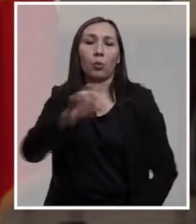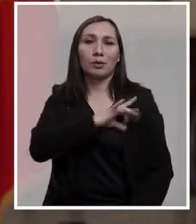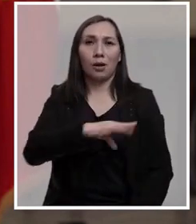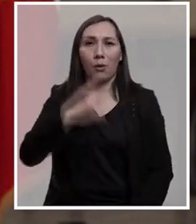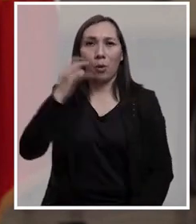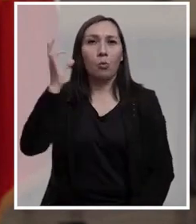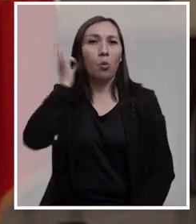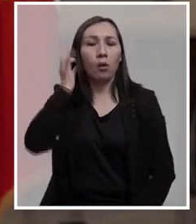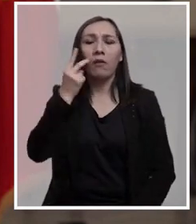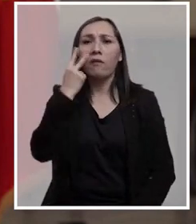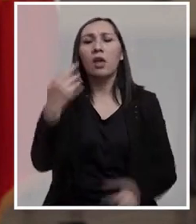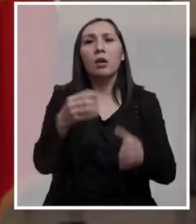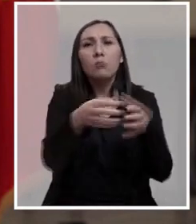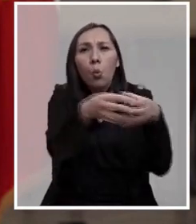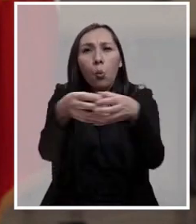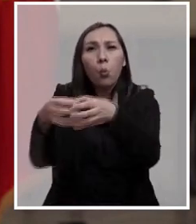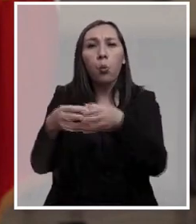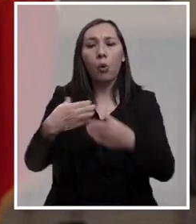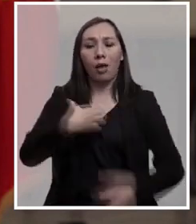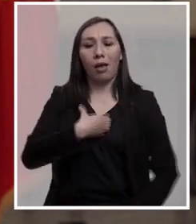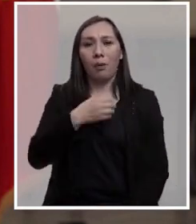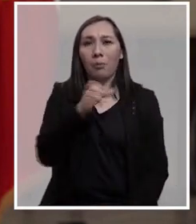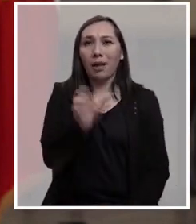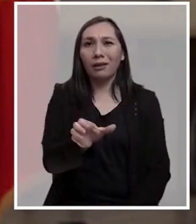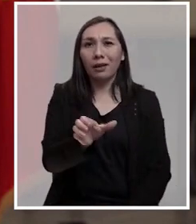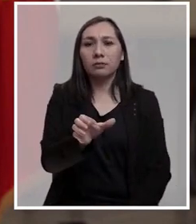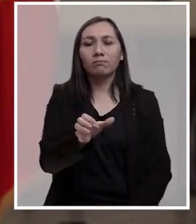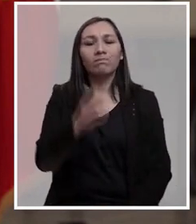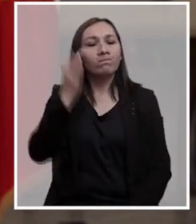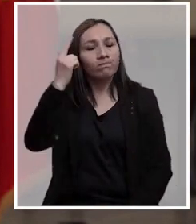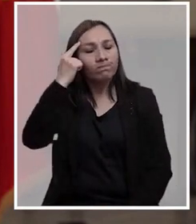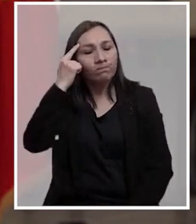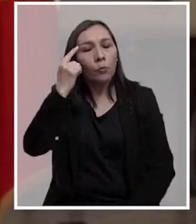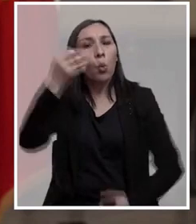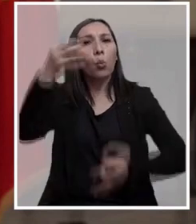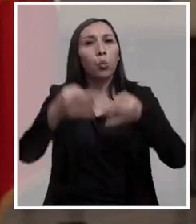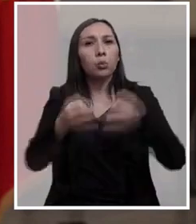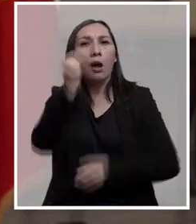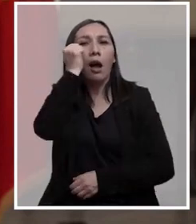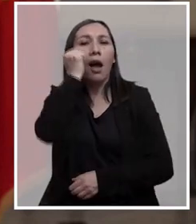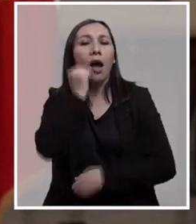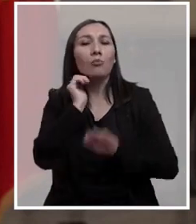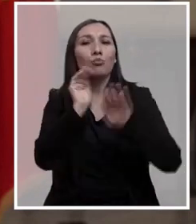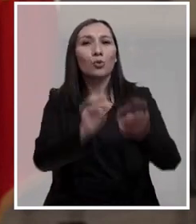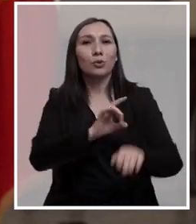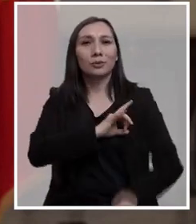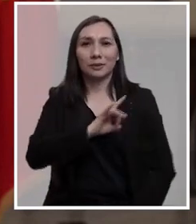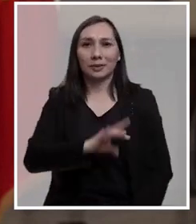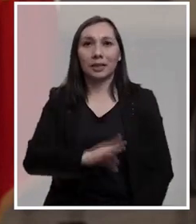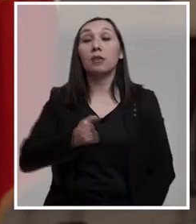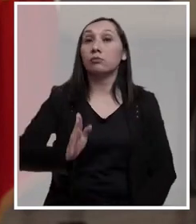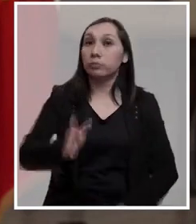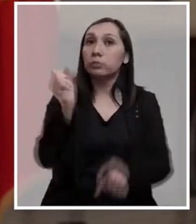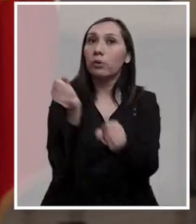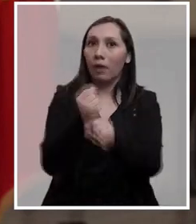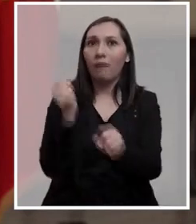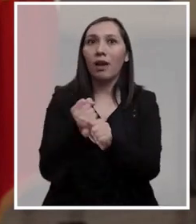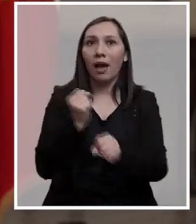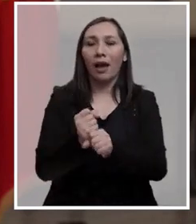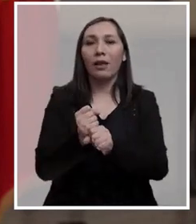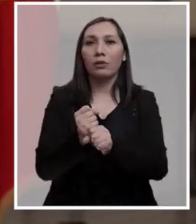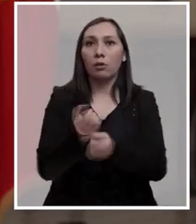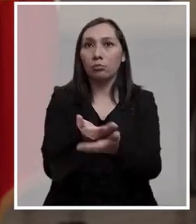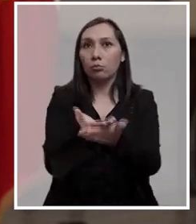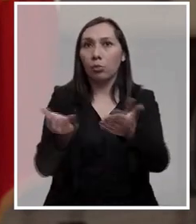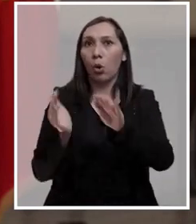las chilenas y chilenos veamos unidad empatía sentido de justicia y cariño por chile seguimos